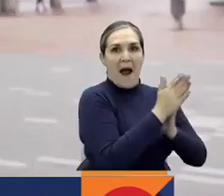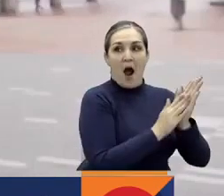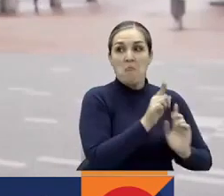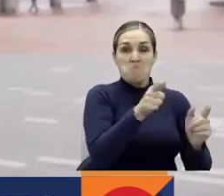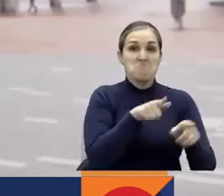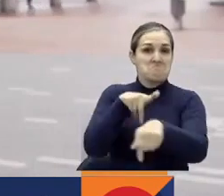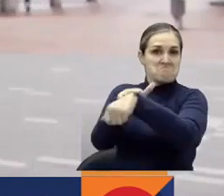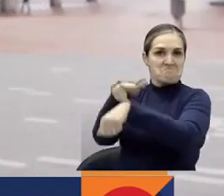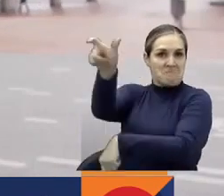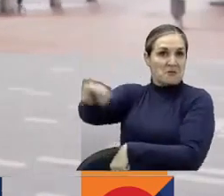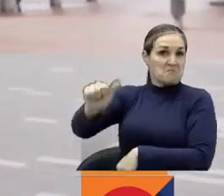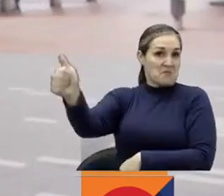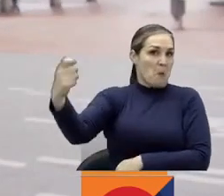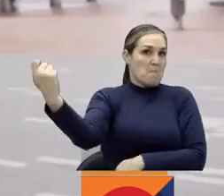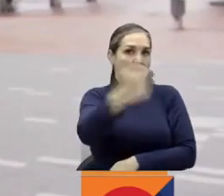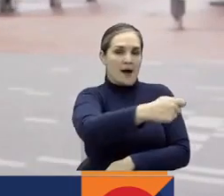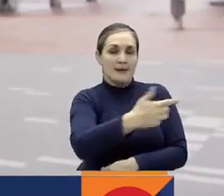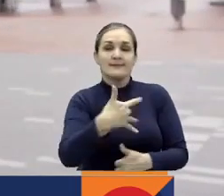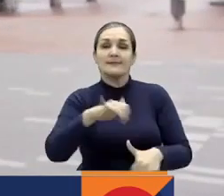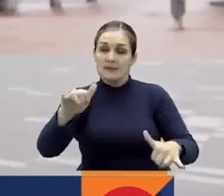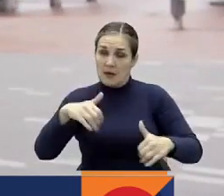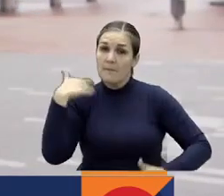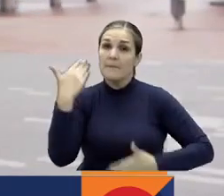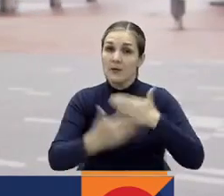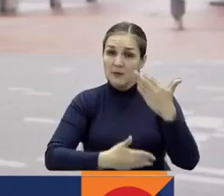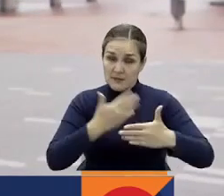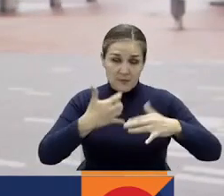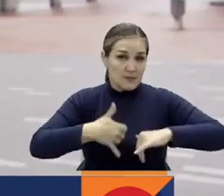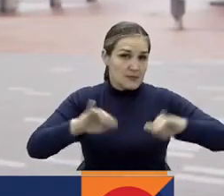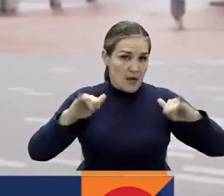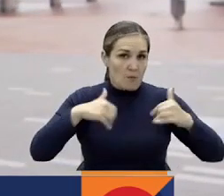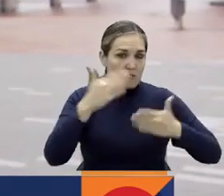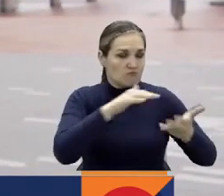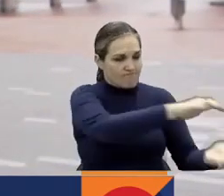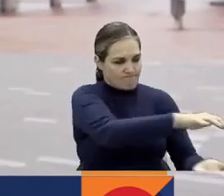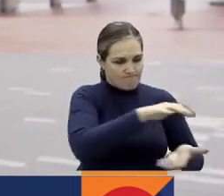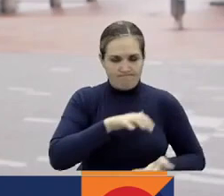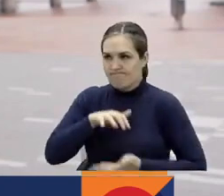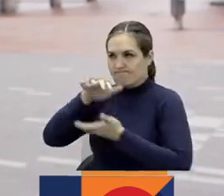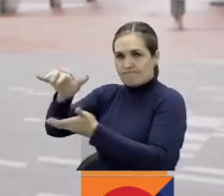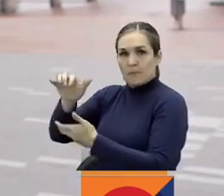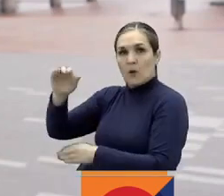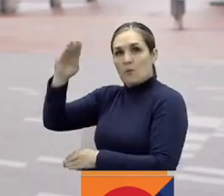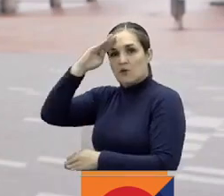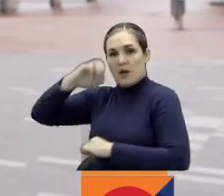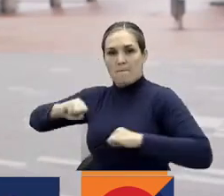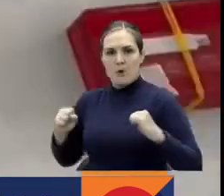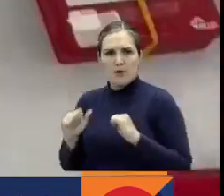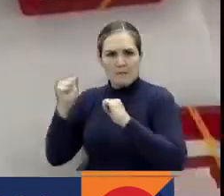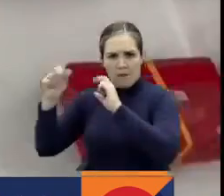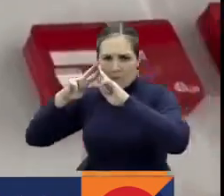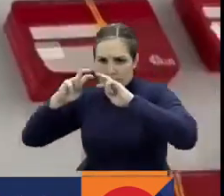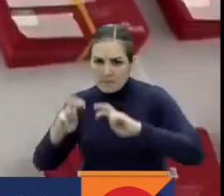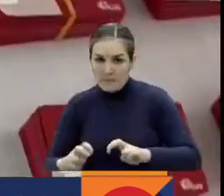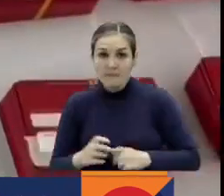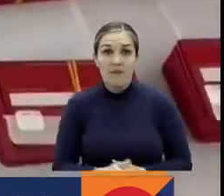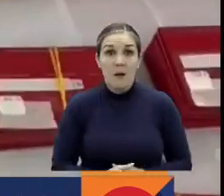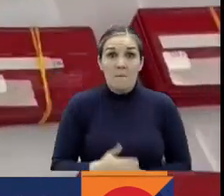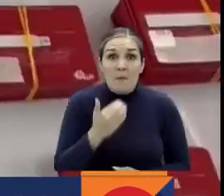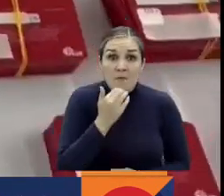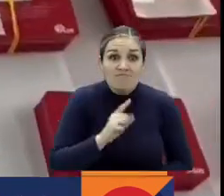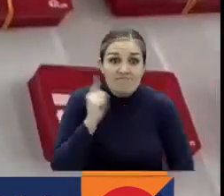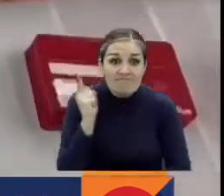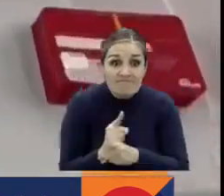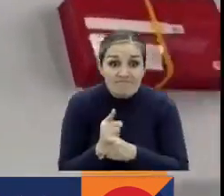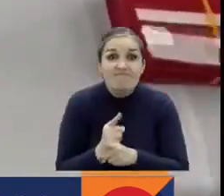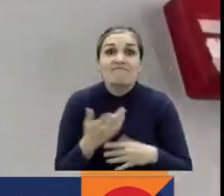falsas. Todo este material probatorio fue entregado a la Seccional de Investigación Criminal de la Policía Metropolitana de Bogotá, quienes abrieron investigación. De comprobarse hechos